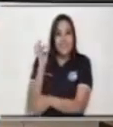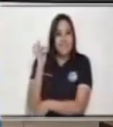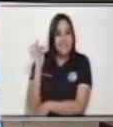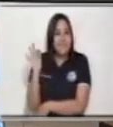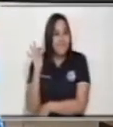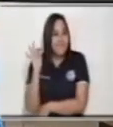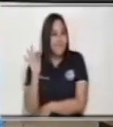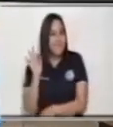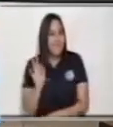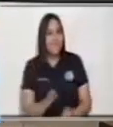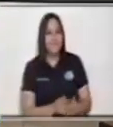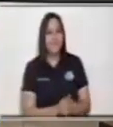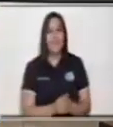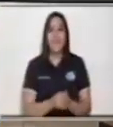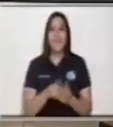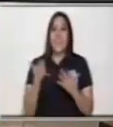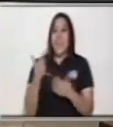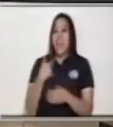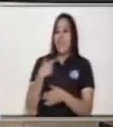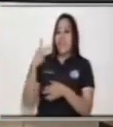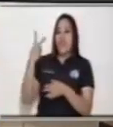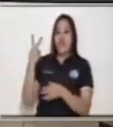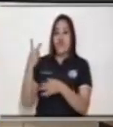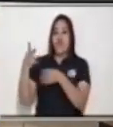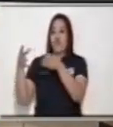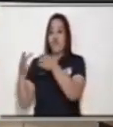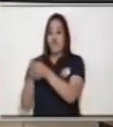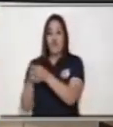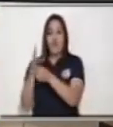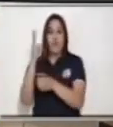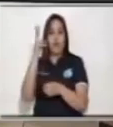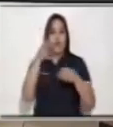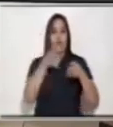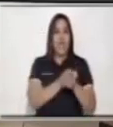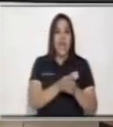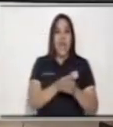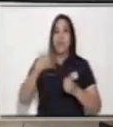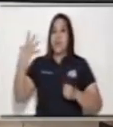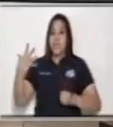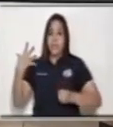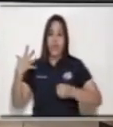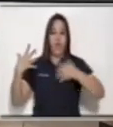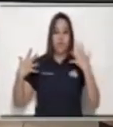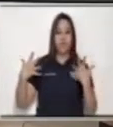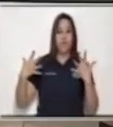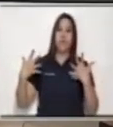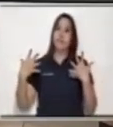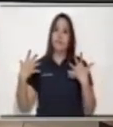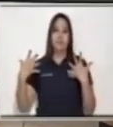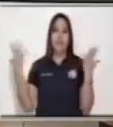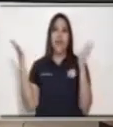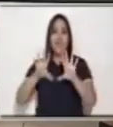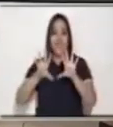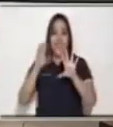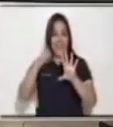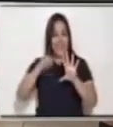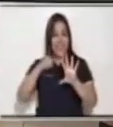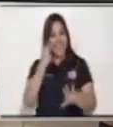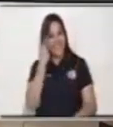¡Excelente! Dos grupos de 5 son 10. Quiero que apuntes eso porque lo vamos a usar